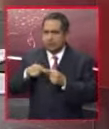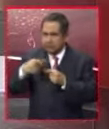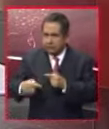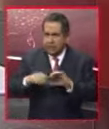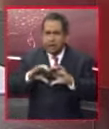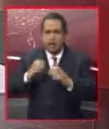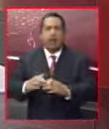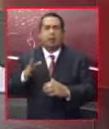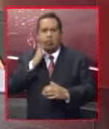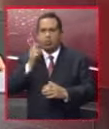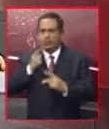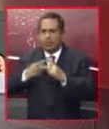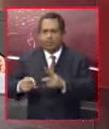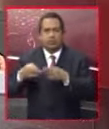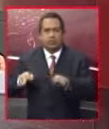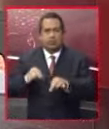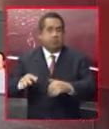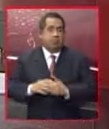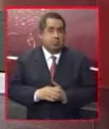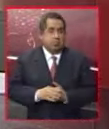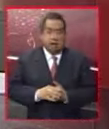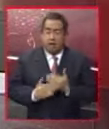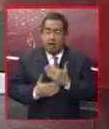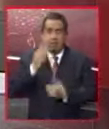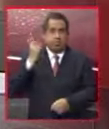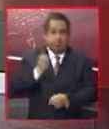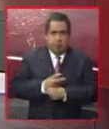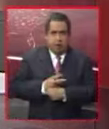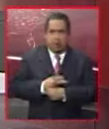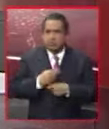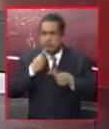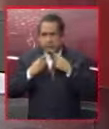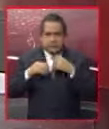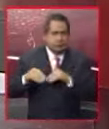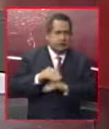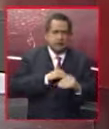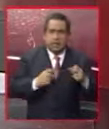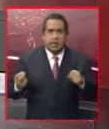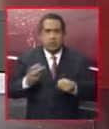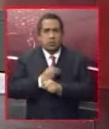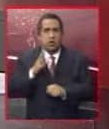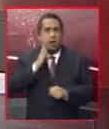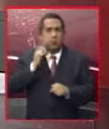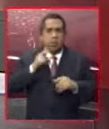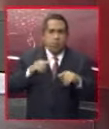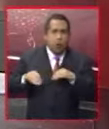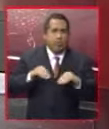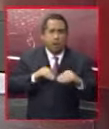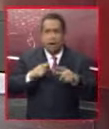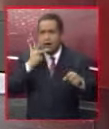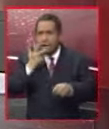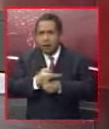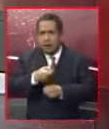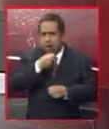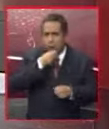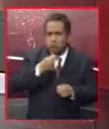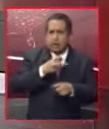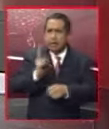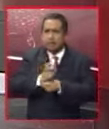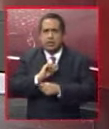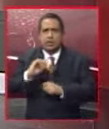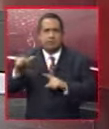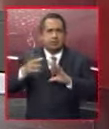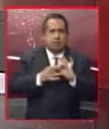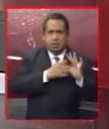esto le vamos a platicar porque desde muy temprano empezó pues todo el movimiento aquí en el Palacio Legislativo de San Lázaro, entre cámaras, reporteros e invitados